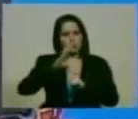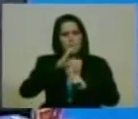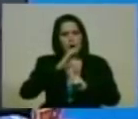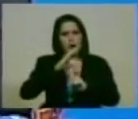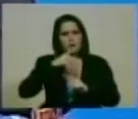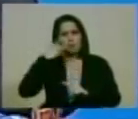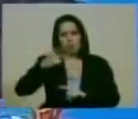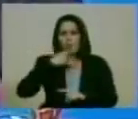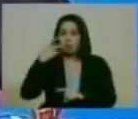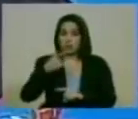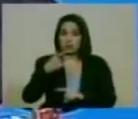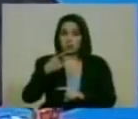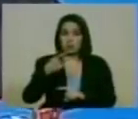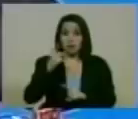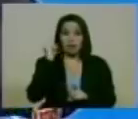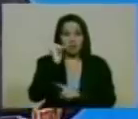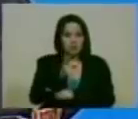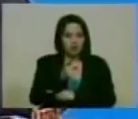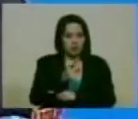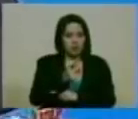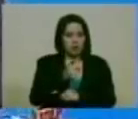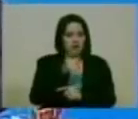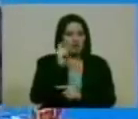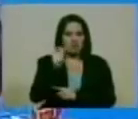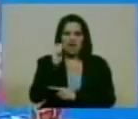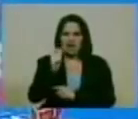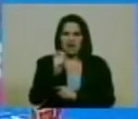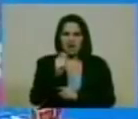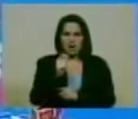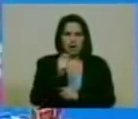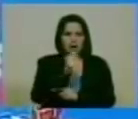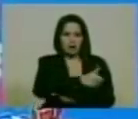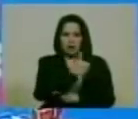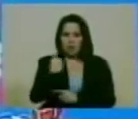Nos toca ubicar las tareas programáticas